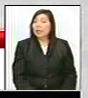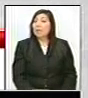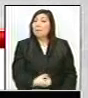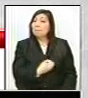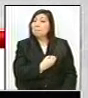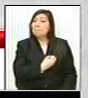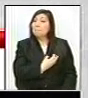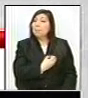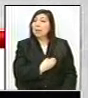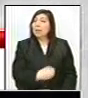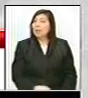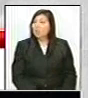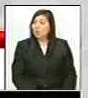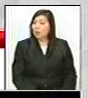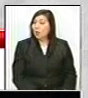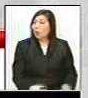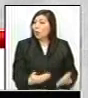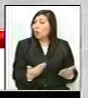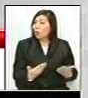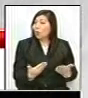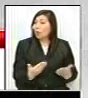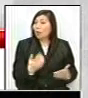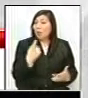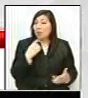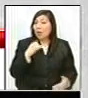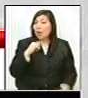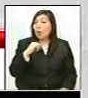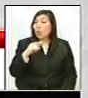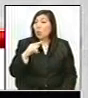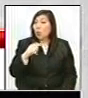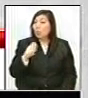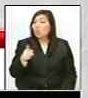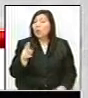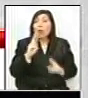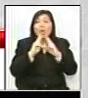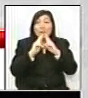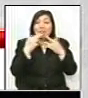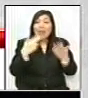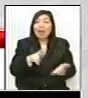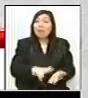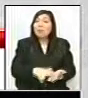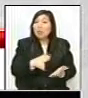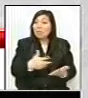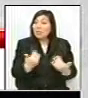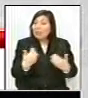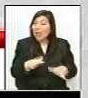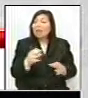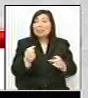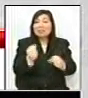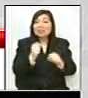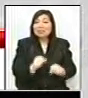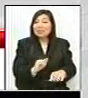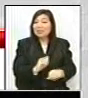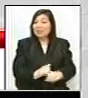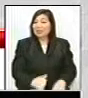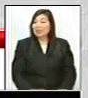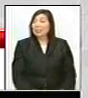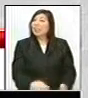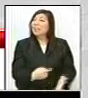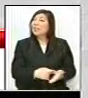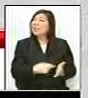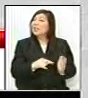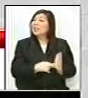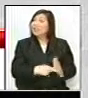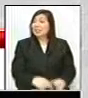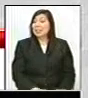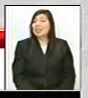del 17 de mayo, en donde el señor Julio Gutiérrez le dice, tu recomendado ya aprobó. Y de eso se infiere, como